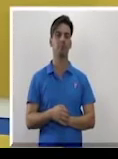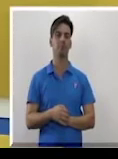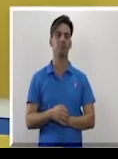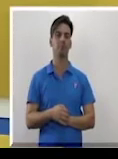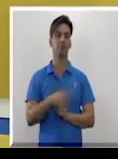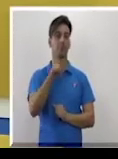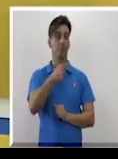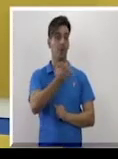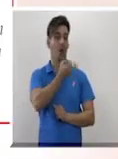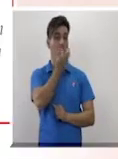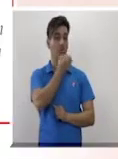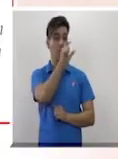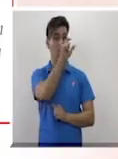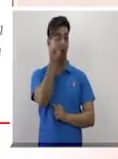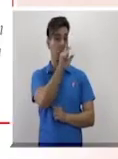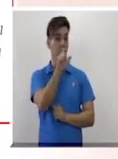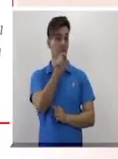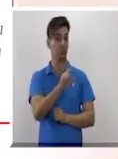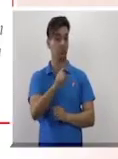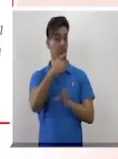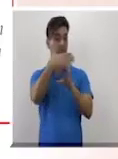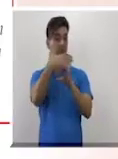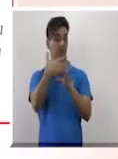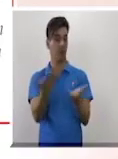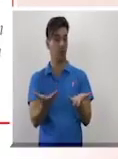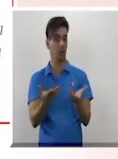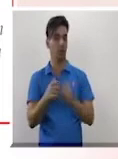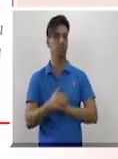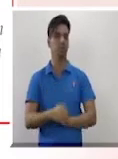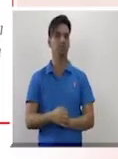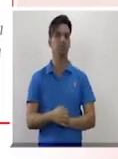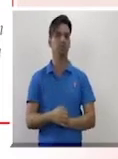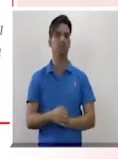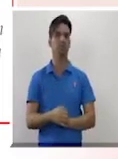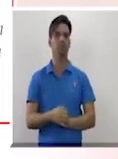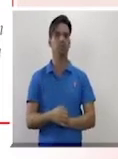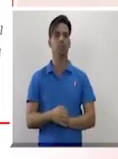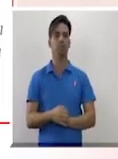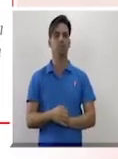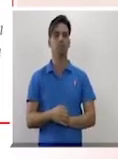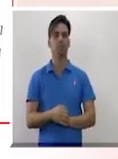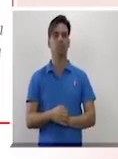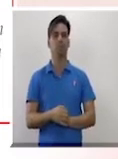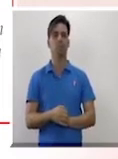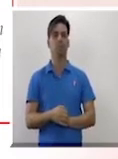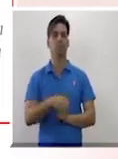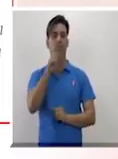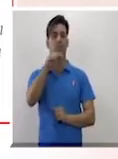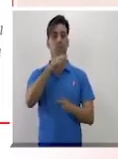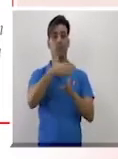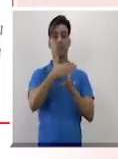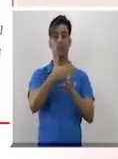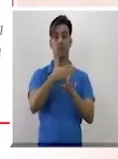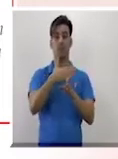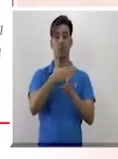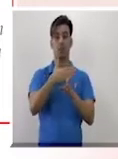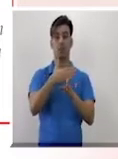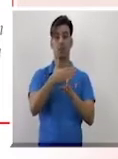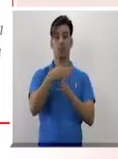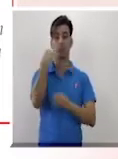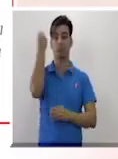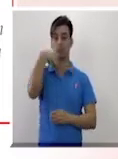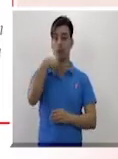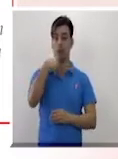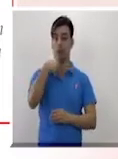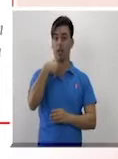Vamos a expresar esa diferencia, pero en la diferencia hay que tener claro que el tornillo está compuesto por